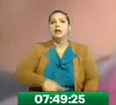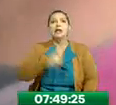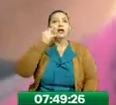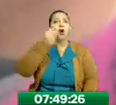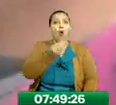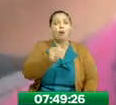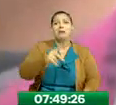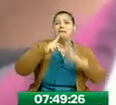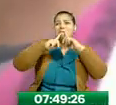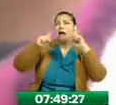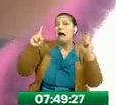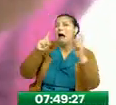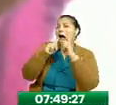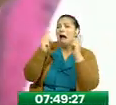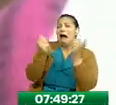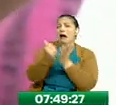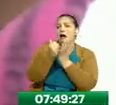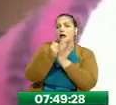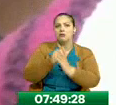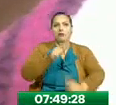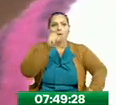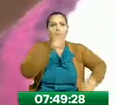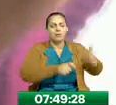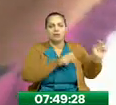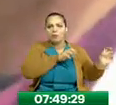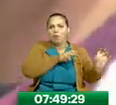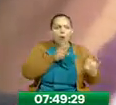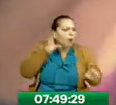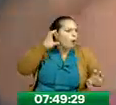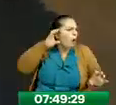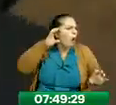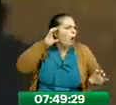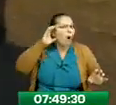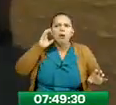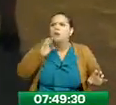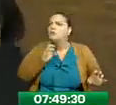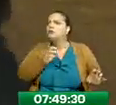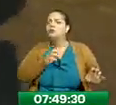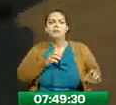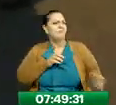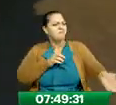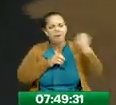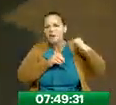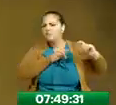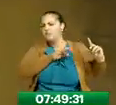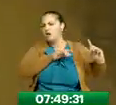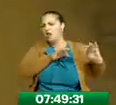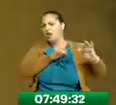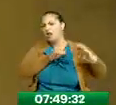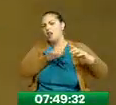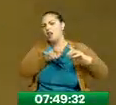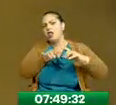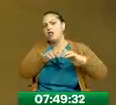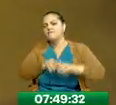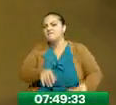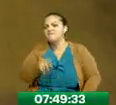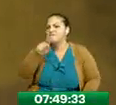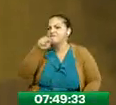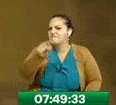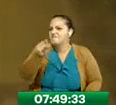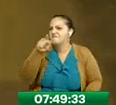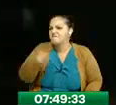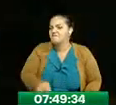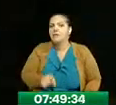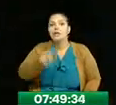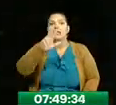Gracias a Dios no fue tan... un celular se puede recuperar mañana. En esta búsqueda, un grupo de jóvenes de la comunidad lograron cercar a 3 de